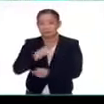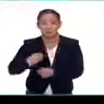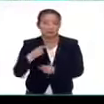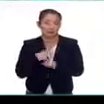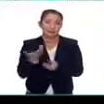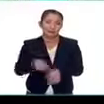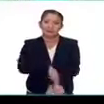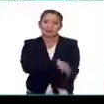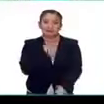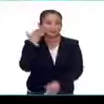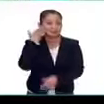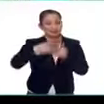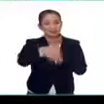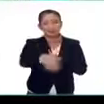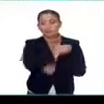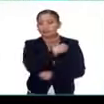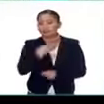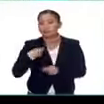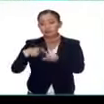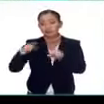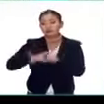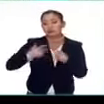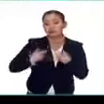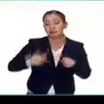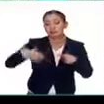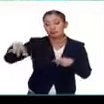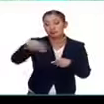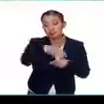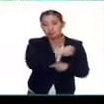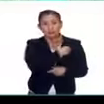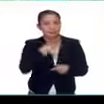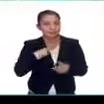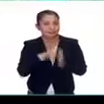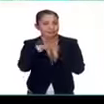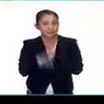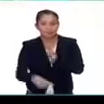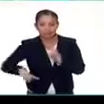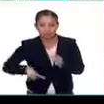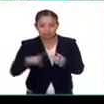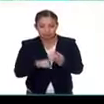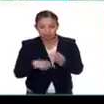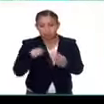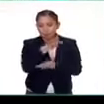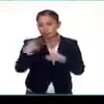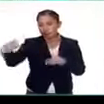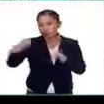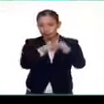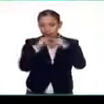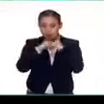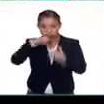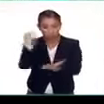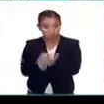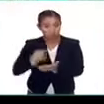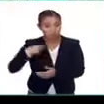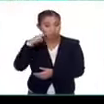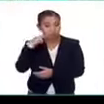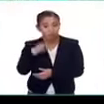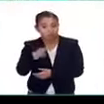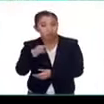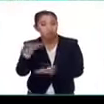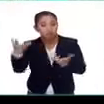muy largo plazo, y compromisos de muchos actores, compromisos del gobierno en todas sus instituciones obligadas a la